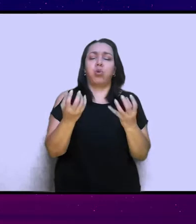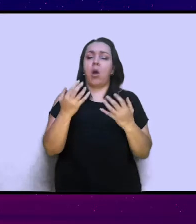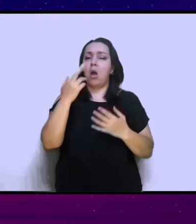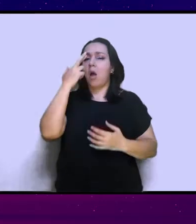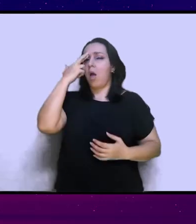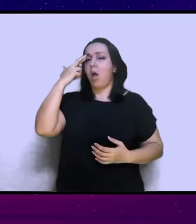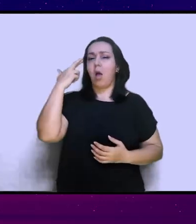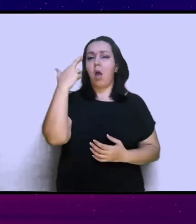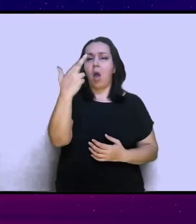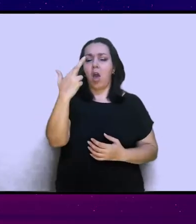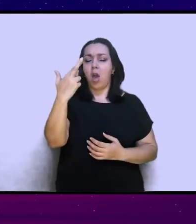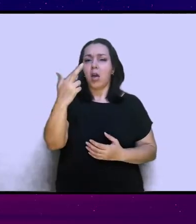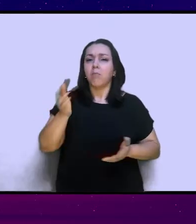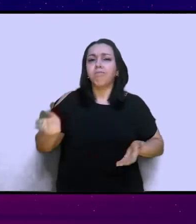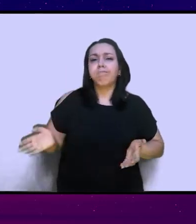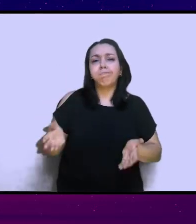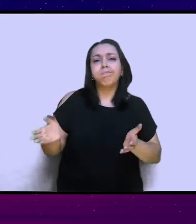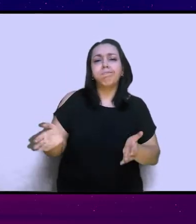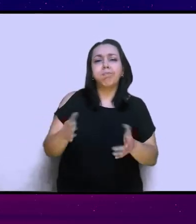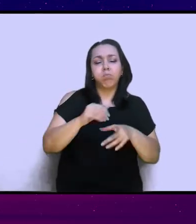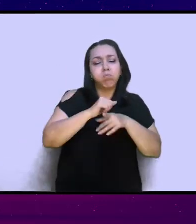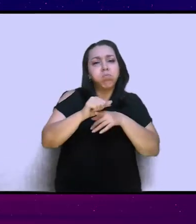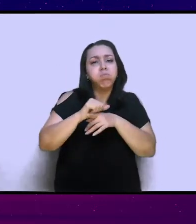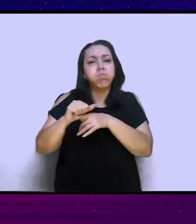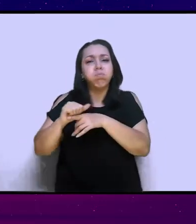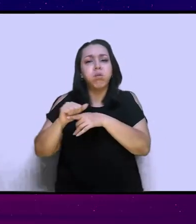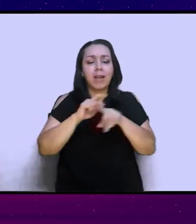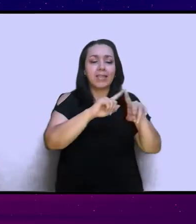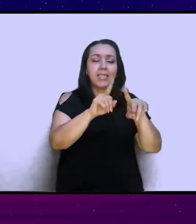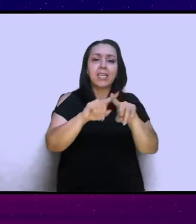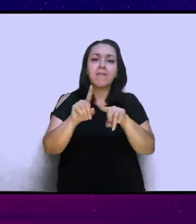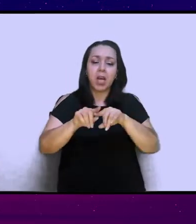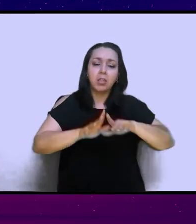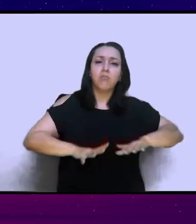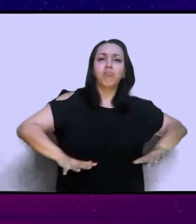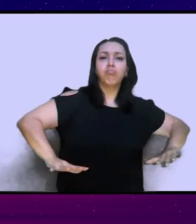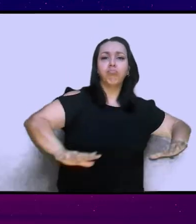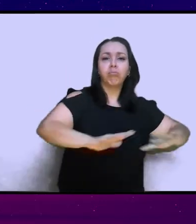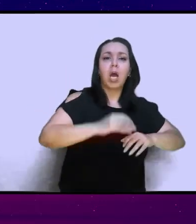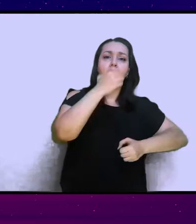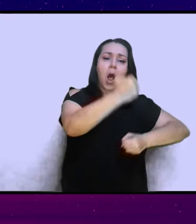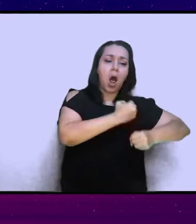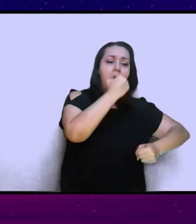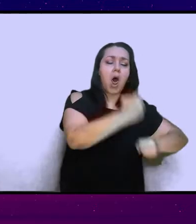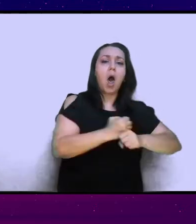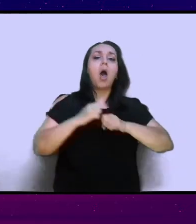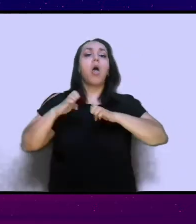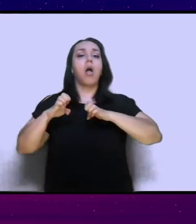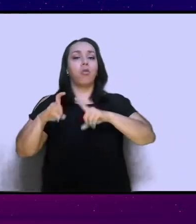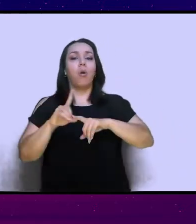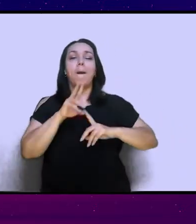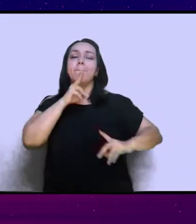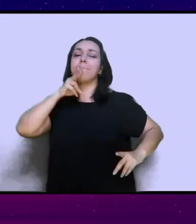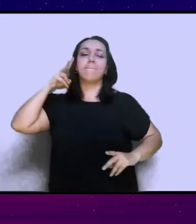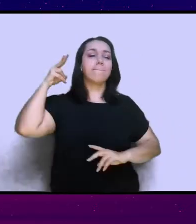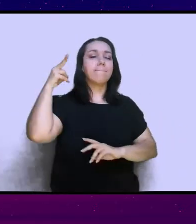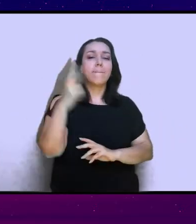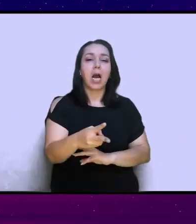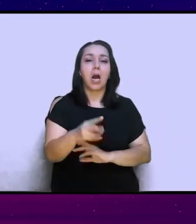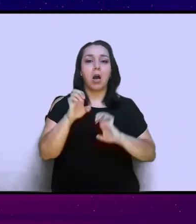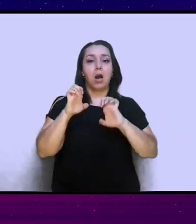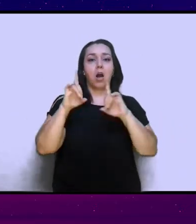los respetos promover desde los diferentes espacios laborales y educativos una verdadera